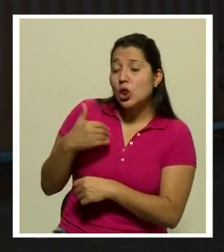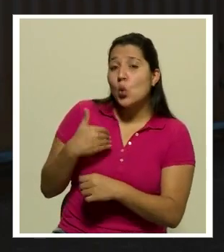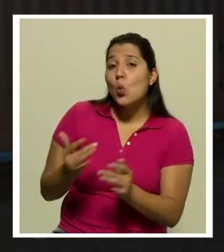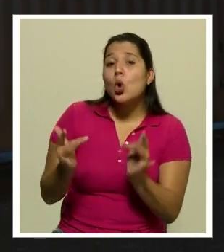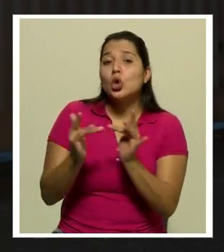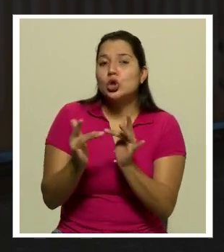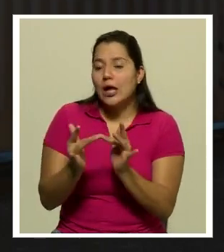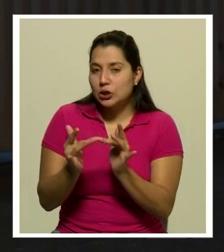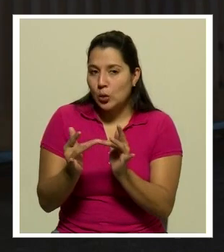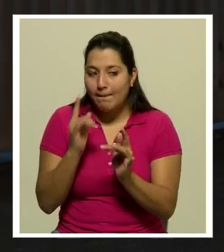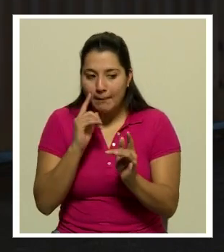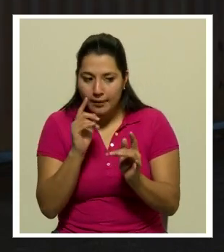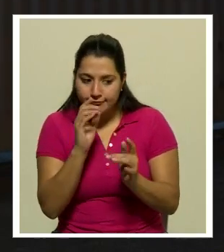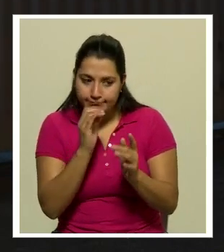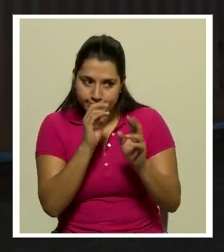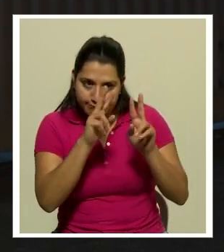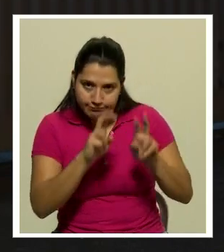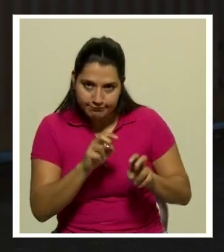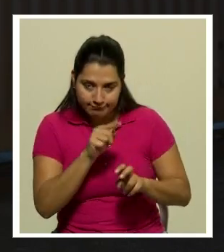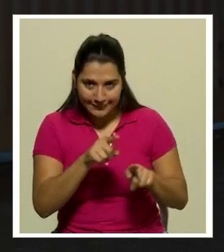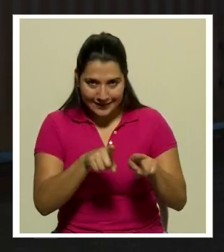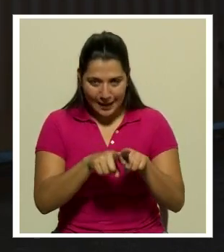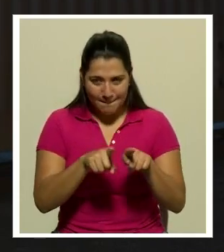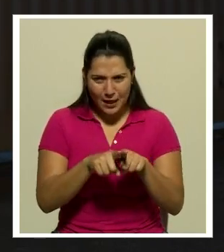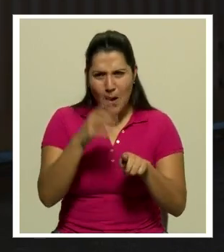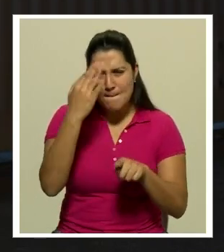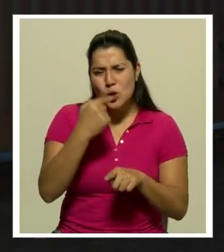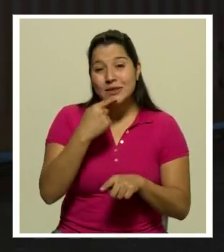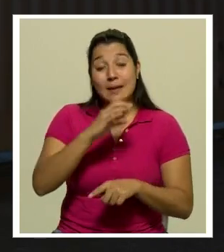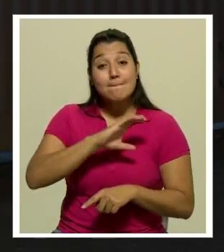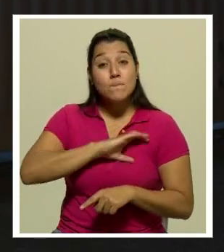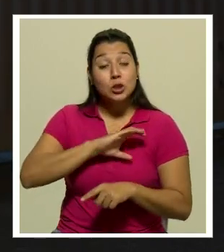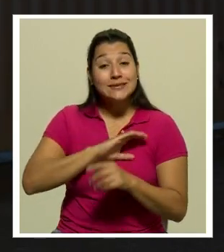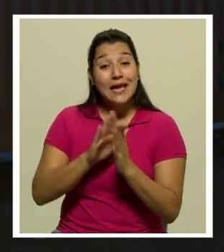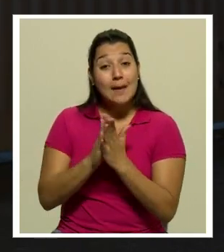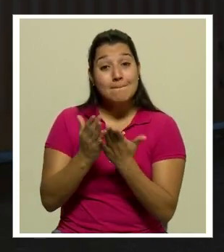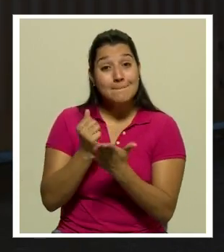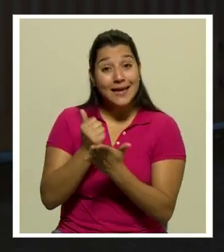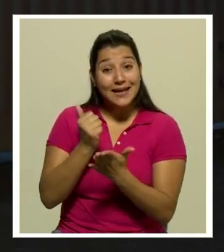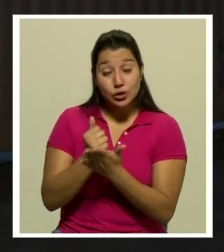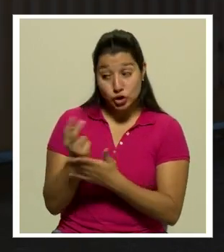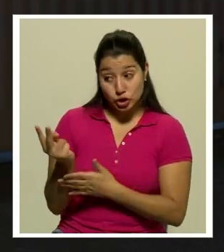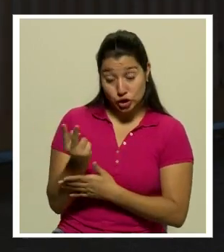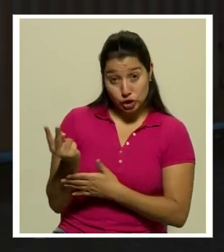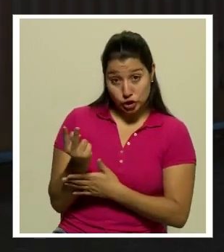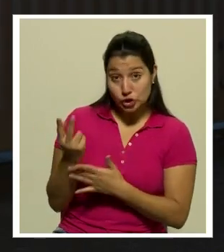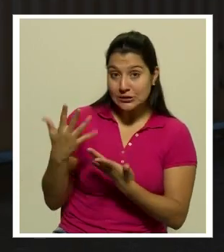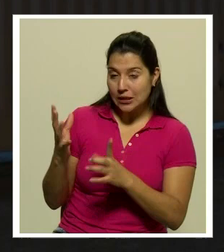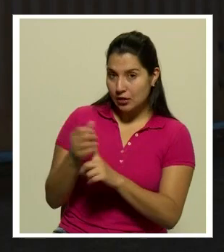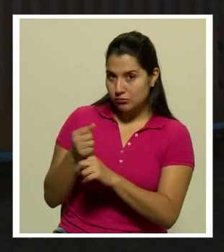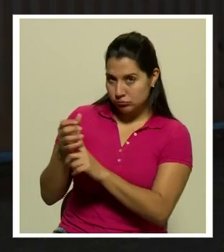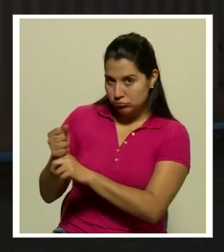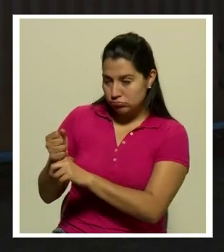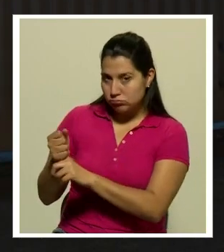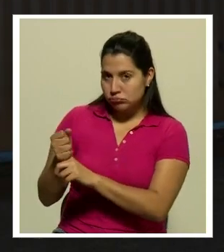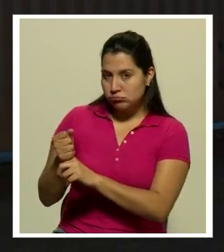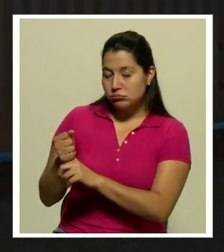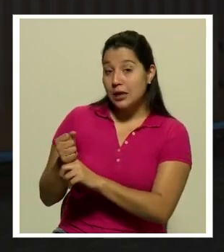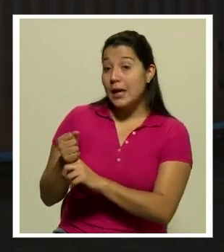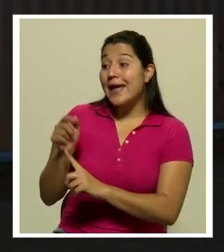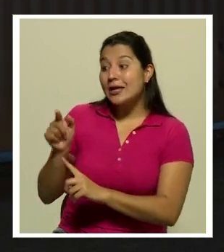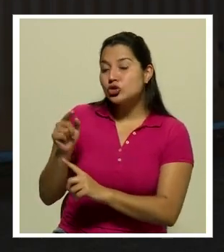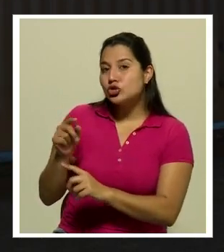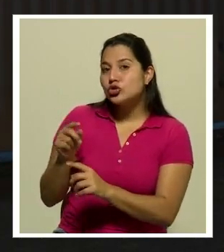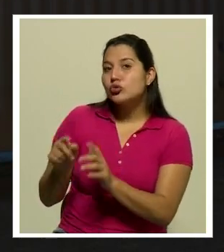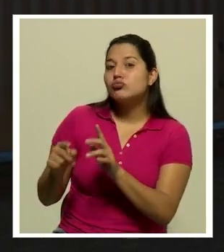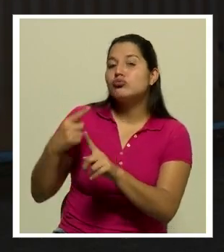el director de la Policía de Migración, estos 2 primeros migrantes que se encuentran acá prendidos y que resultaron positivos con